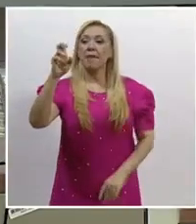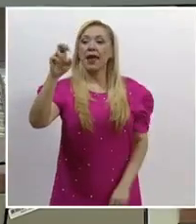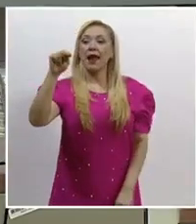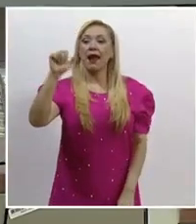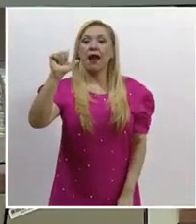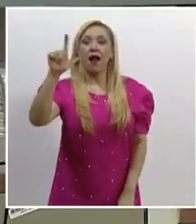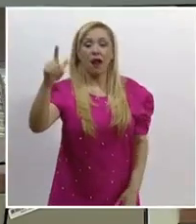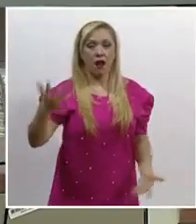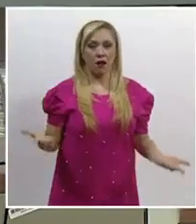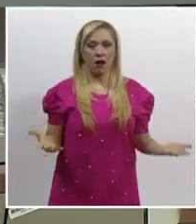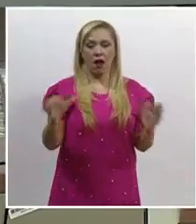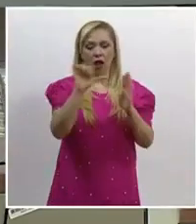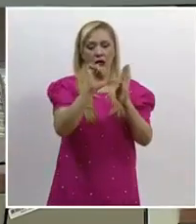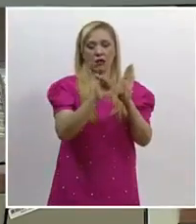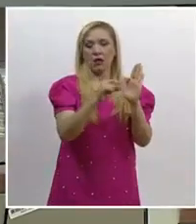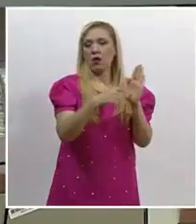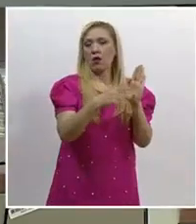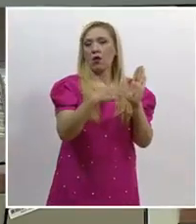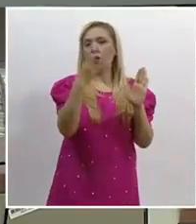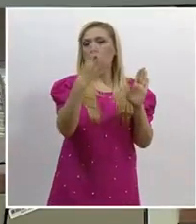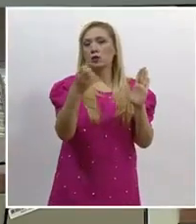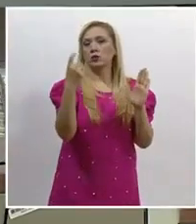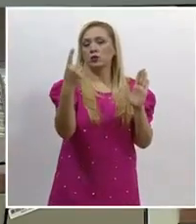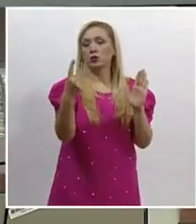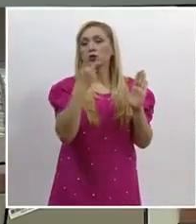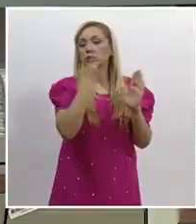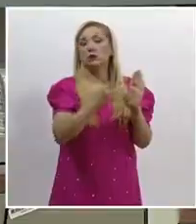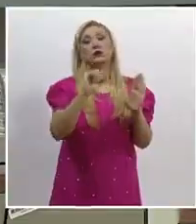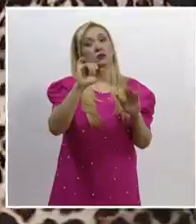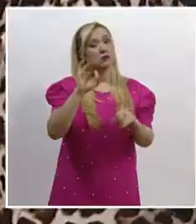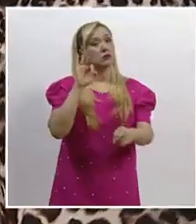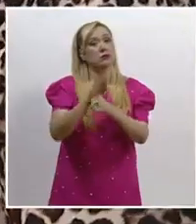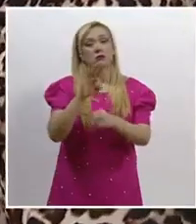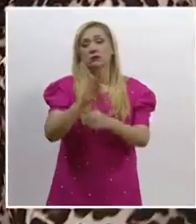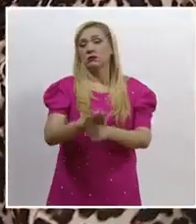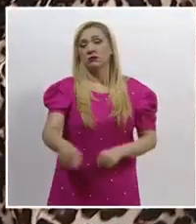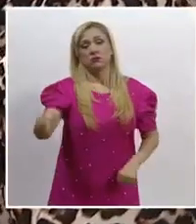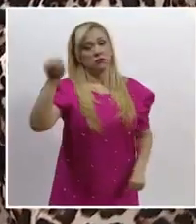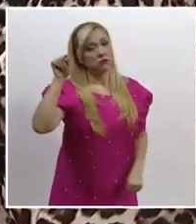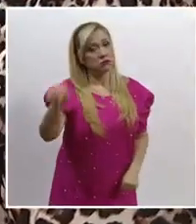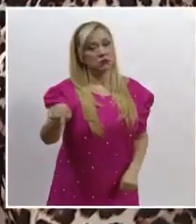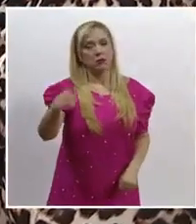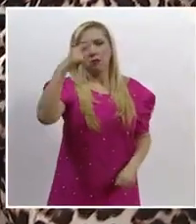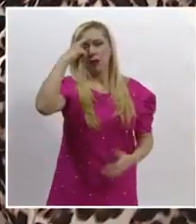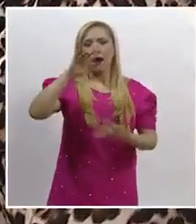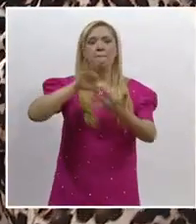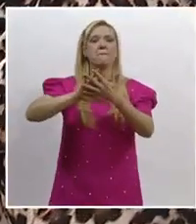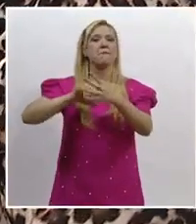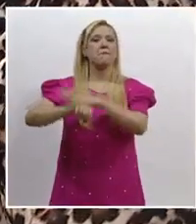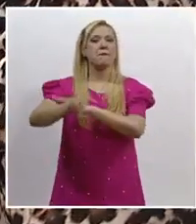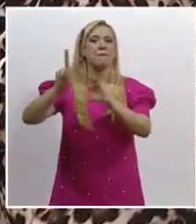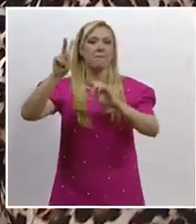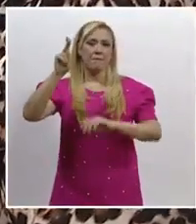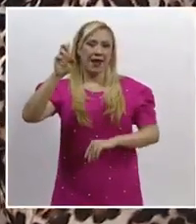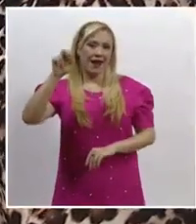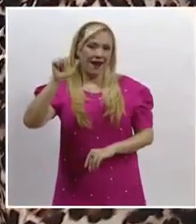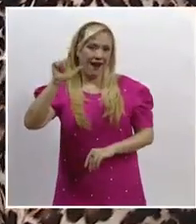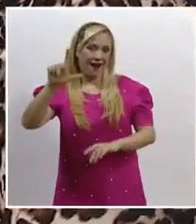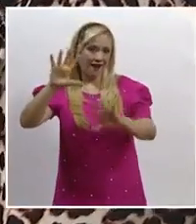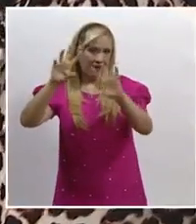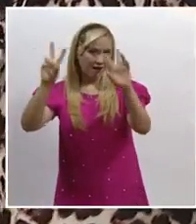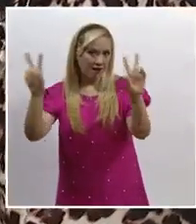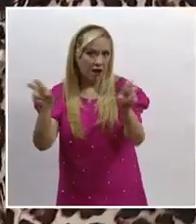otorga a la persona la protección más amplia, pues considerar que dicha protección solo rige en el ámbito penal implicaría revictimizar a la